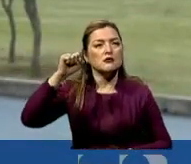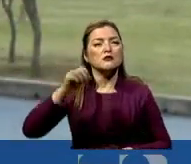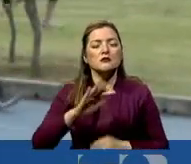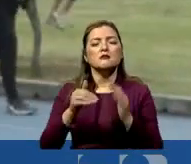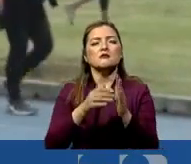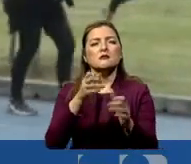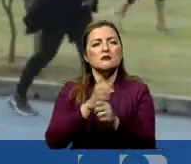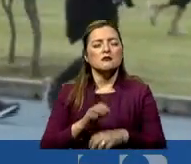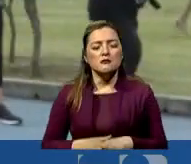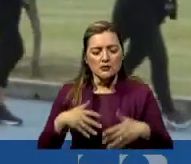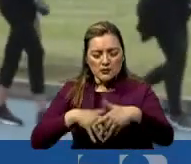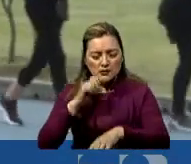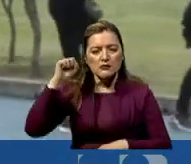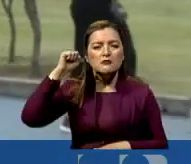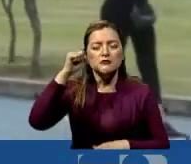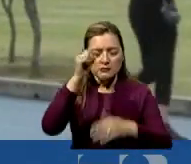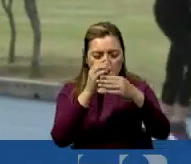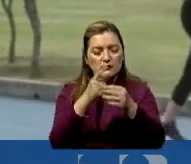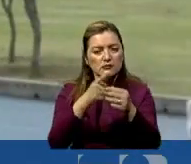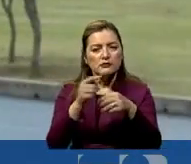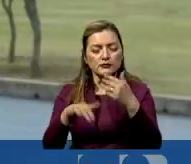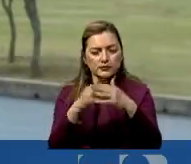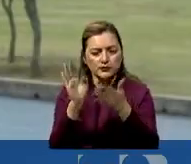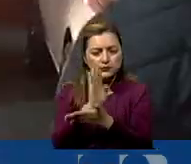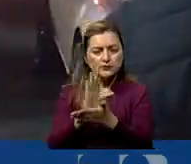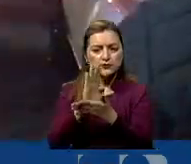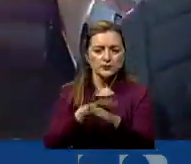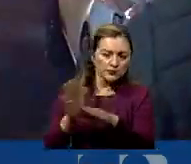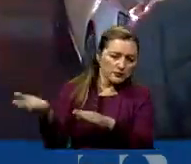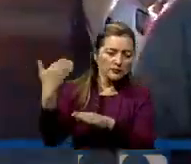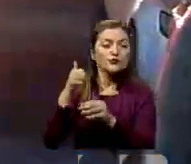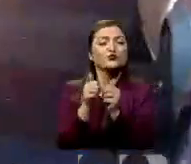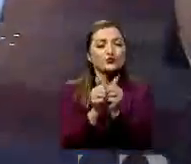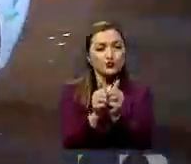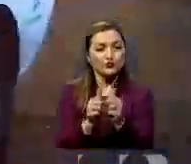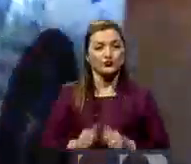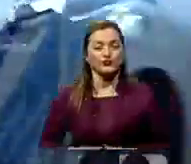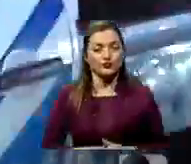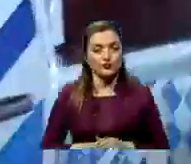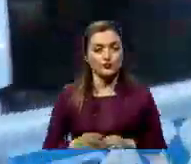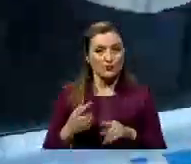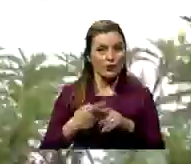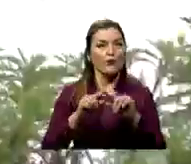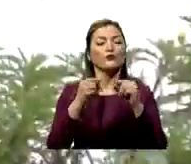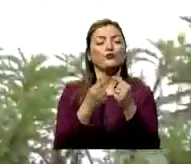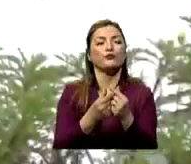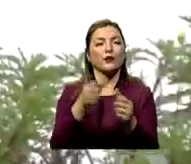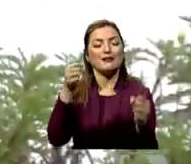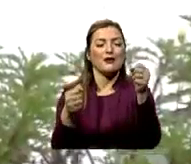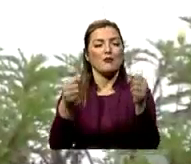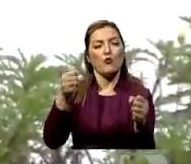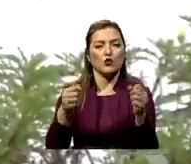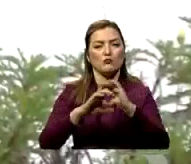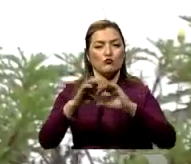ciudadanos de todos los barrios de todos los gremios les invitamos todos a unirnos participarán de igual forma otros sectores como el de los transportistas